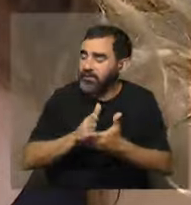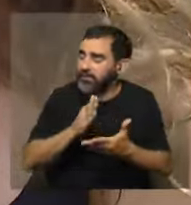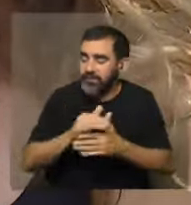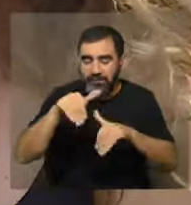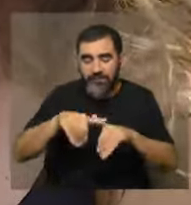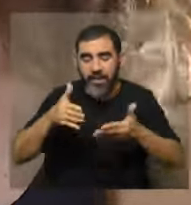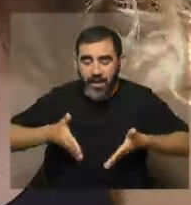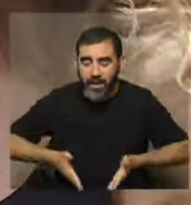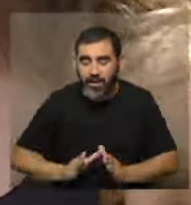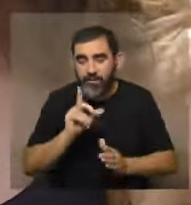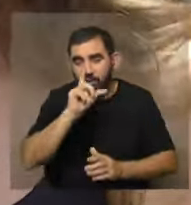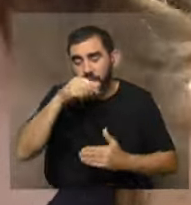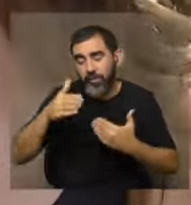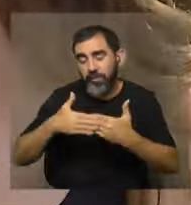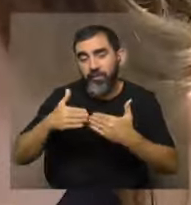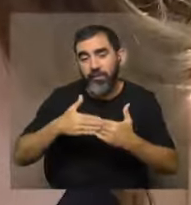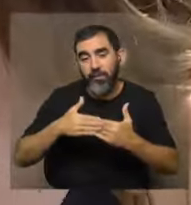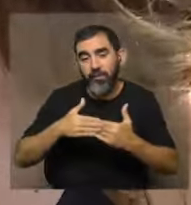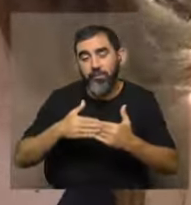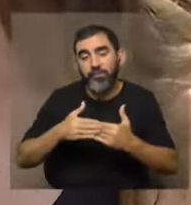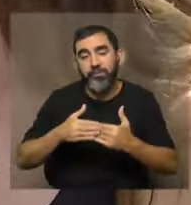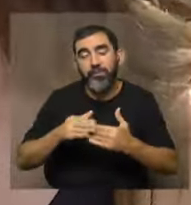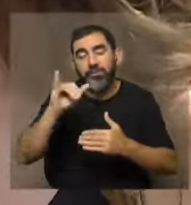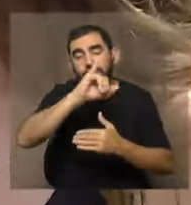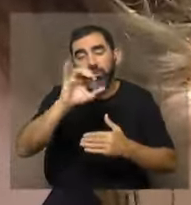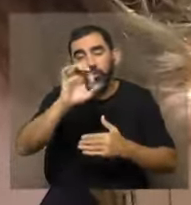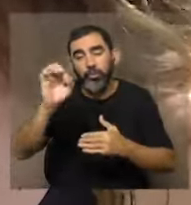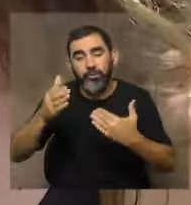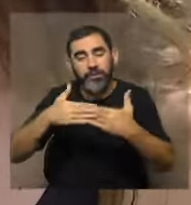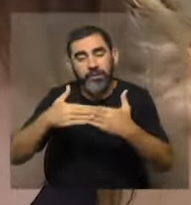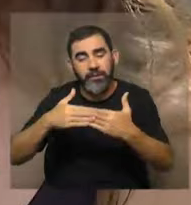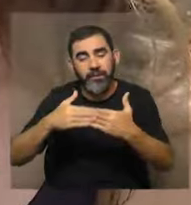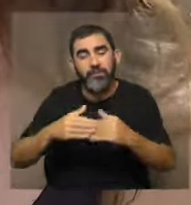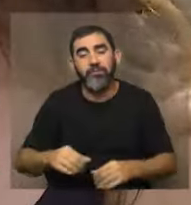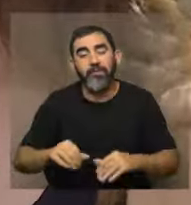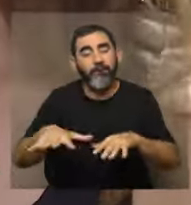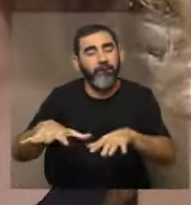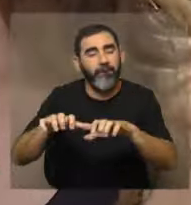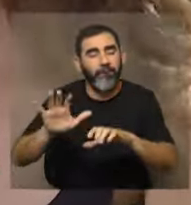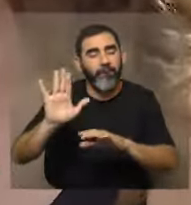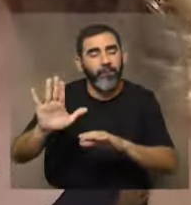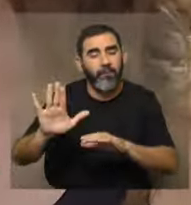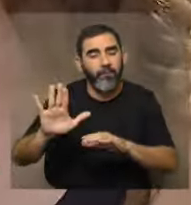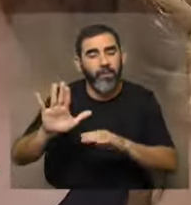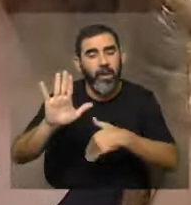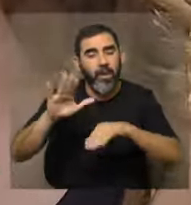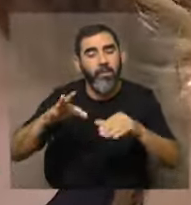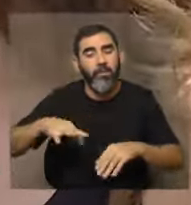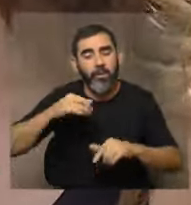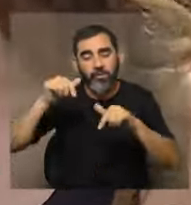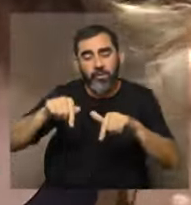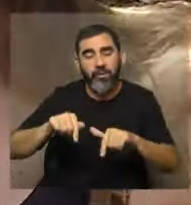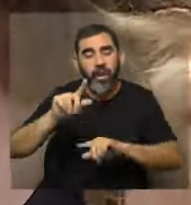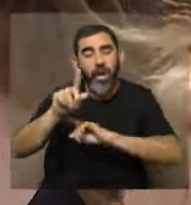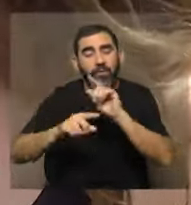sí nacida acá cerca en Villa Dolores ahí cerquita del zool Y viví gran parte de mi vida acá en